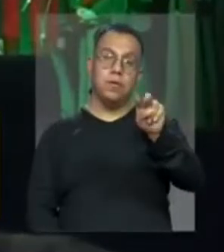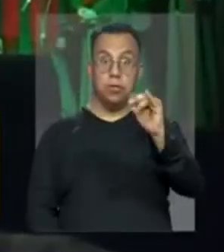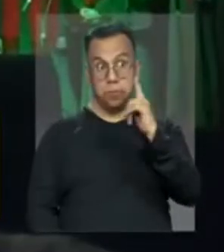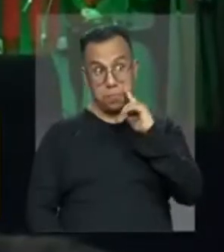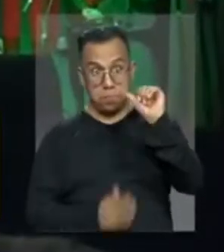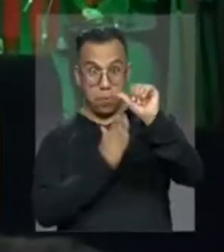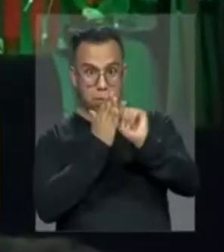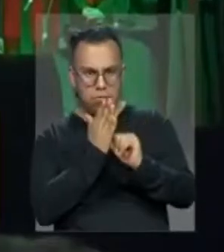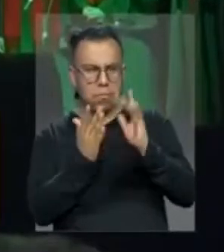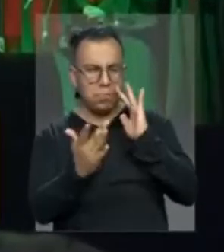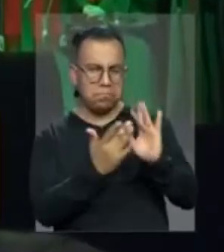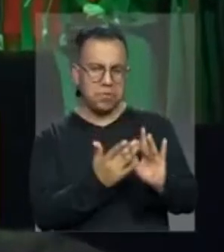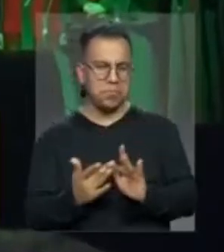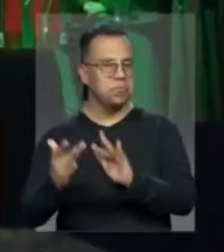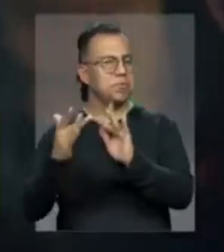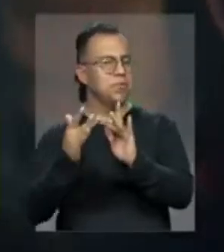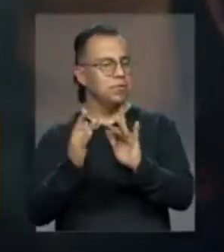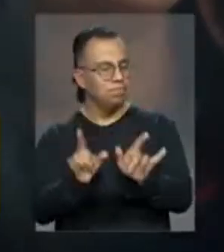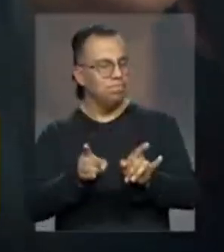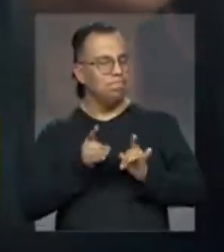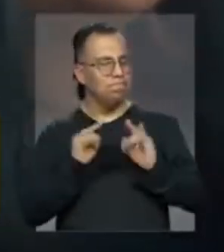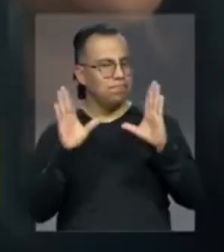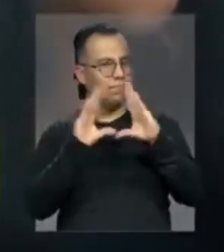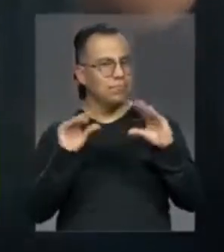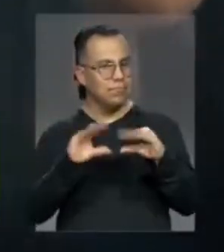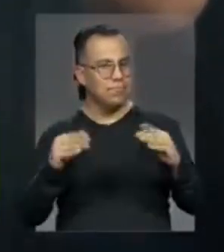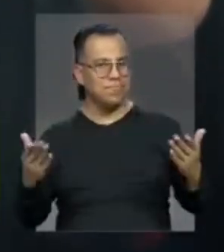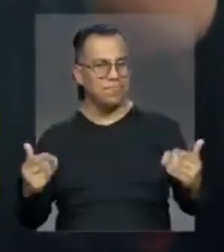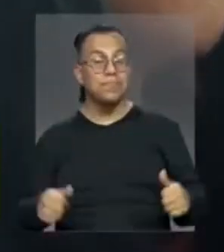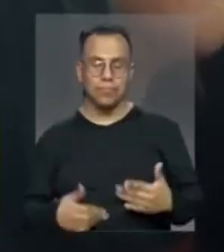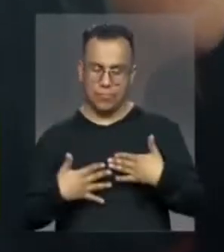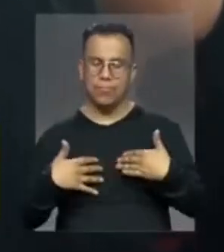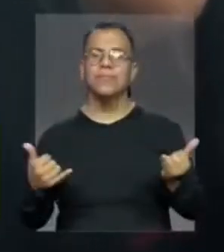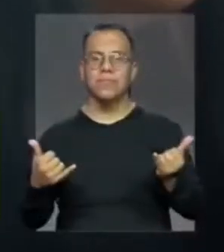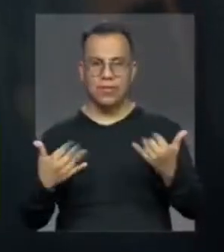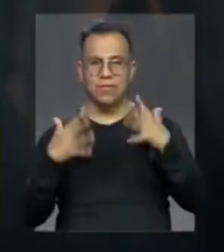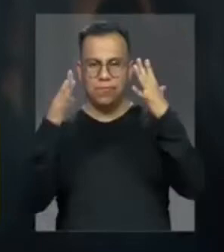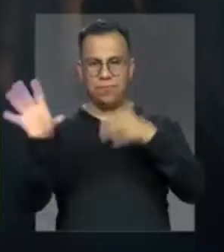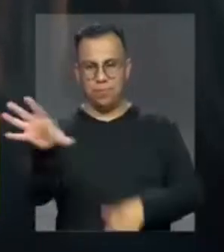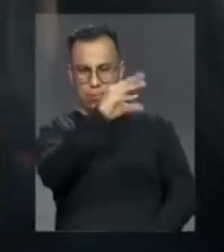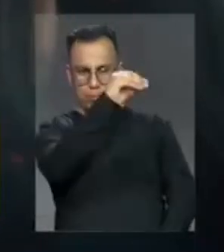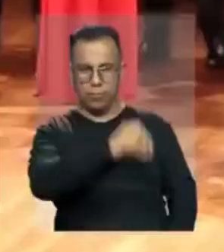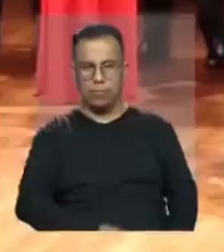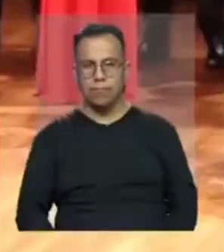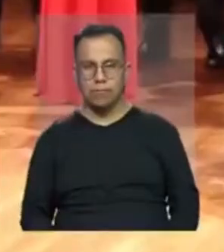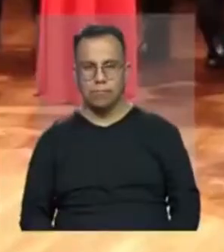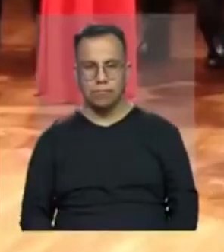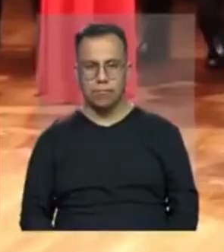Programación para conectarse con el espíritu de la Navidad. Felices fiestas para todos.